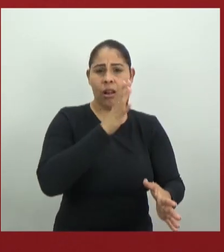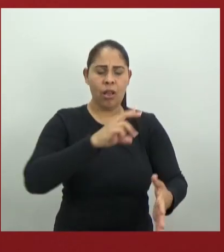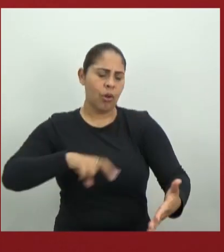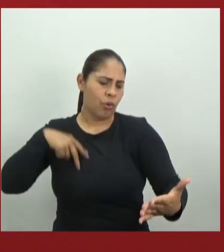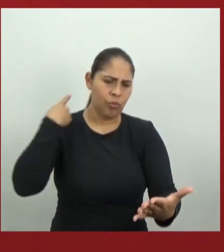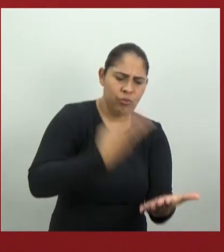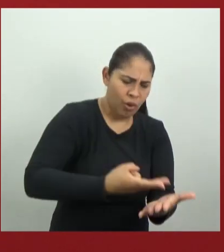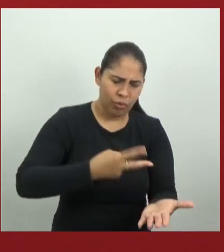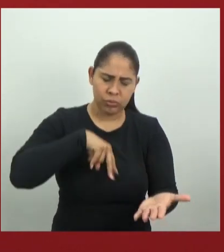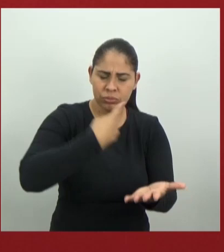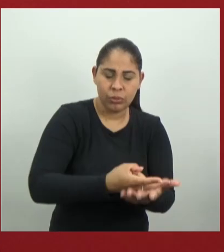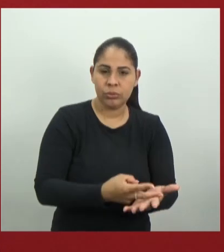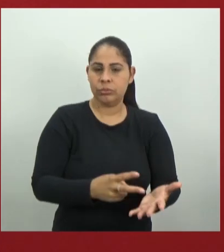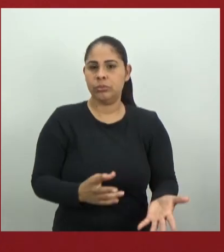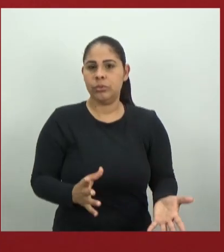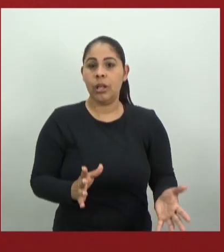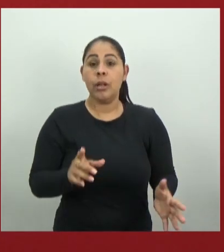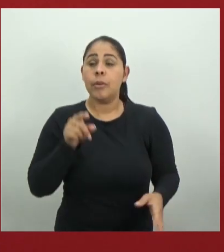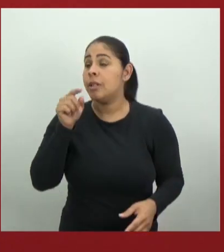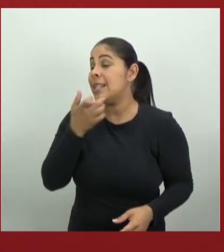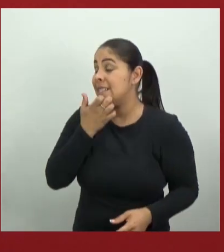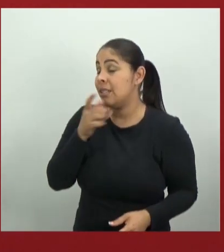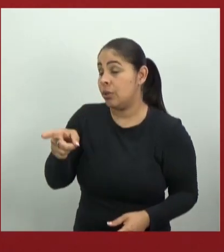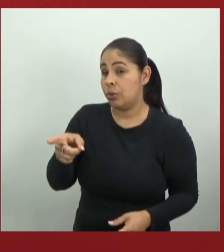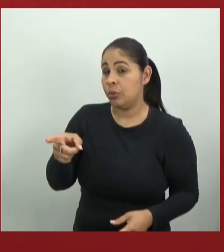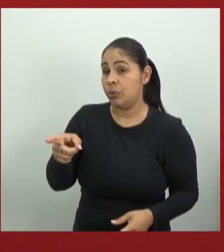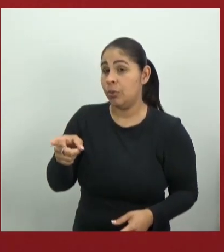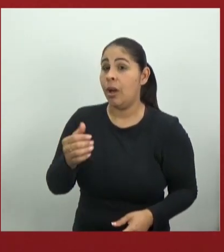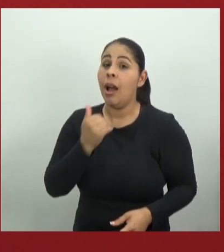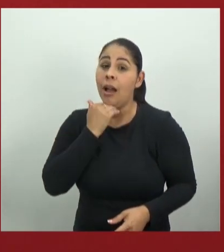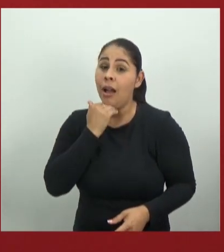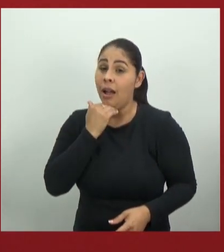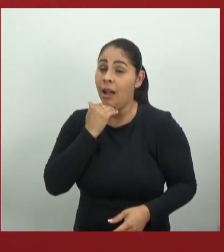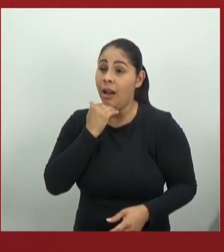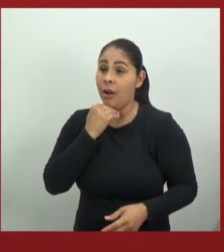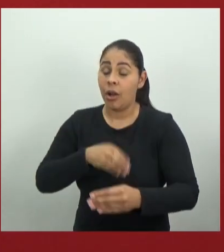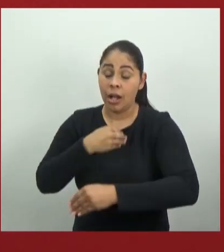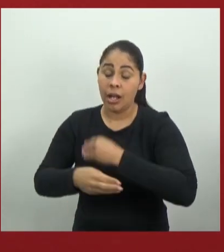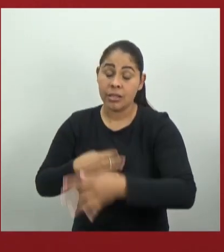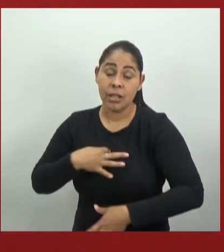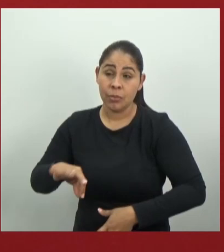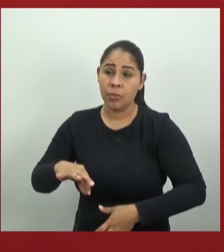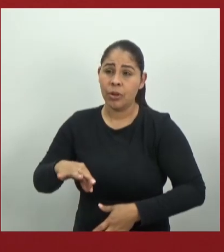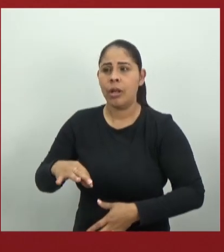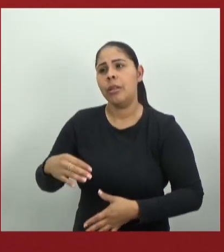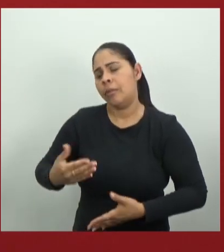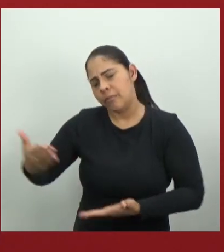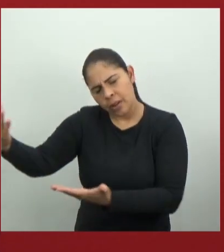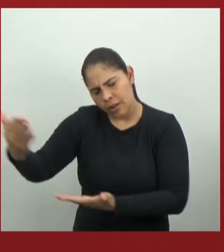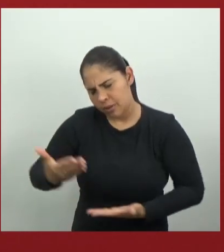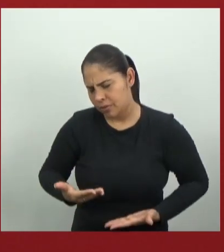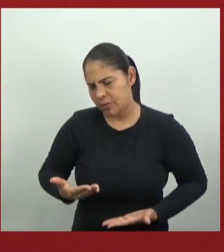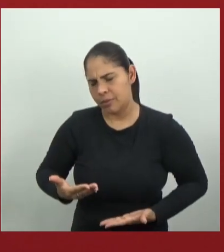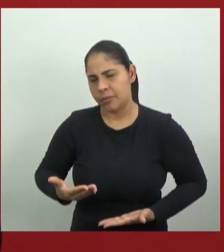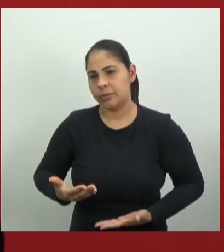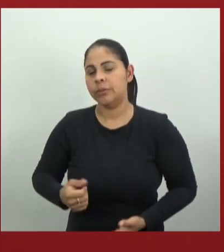algo, ten misericordia de nosotros, ayúdanos. ¿Querés oír una cosa, querido oyente? Y oíd, por